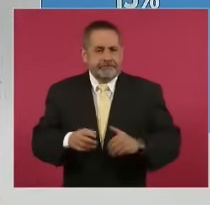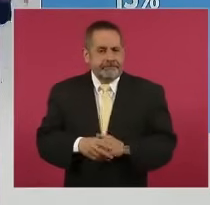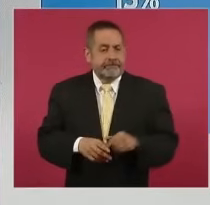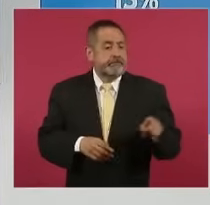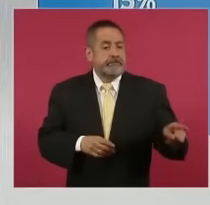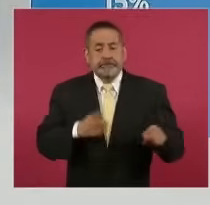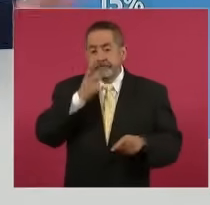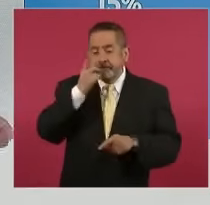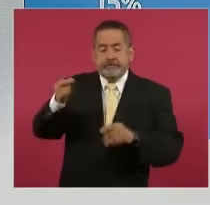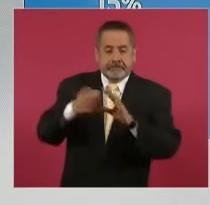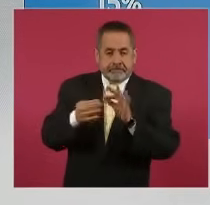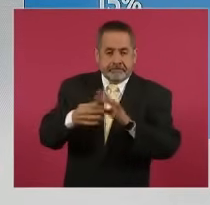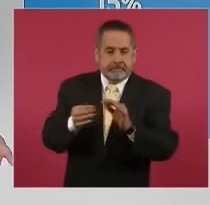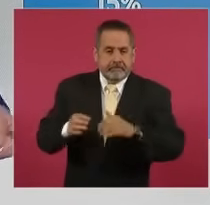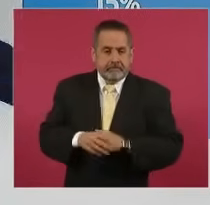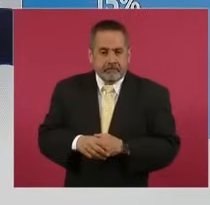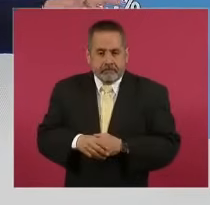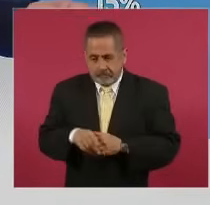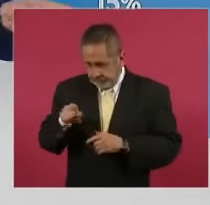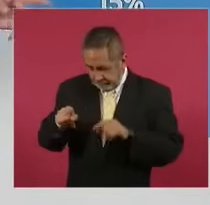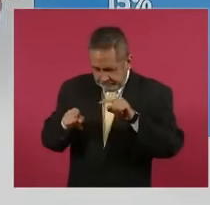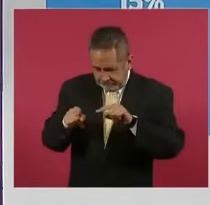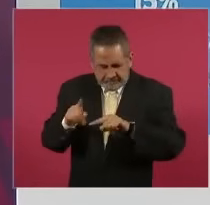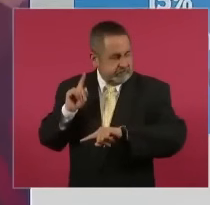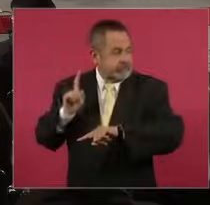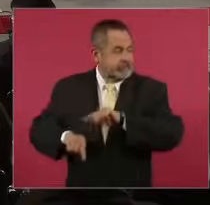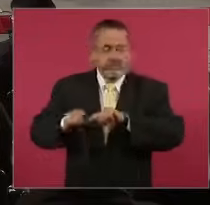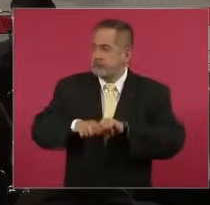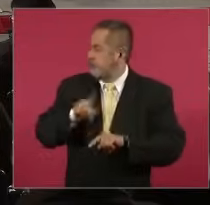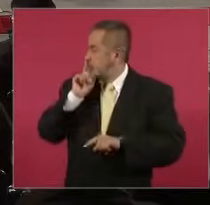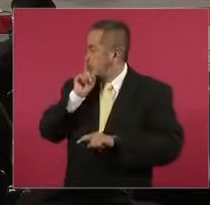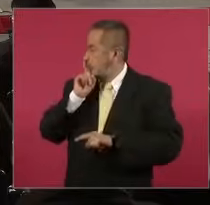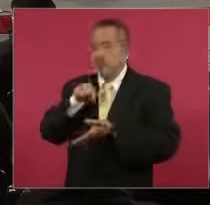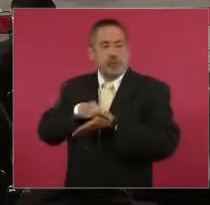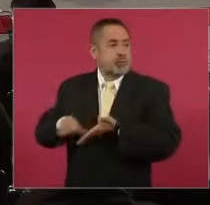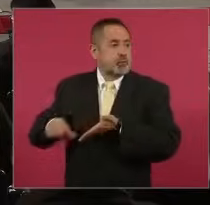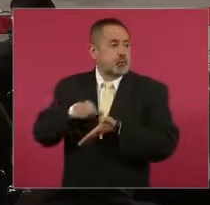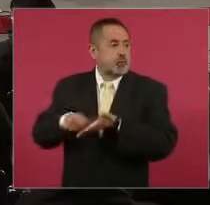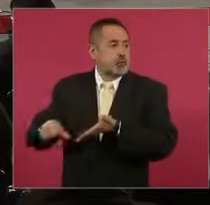Dice que nosotros tachamos